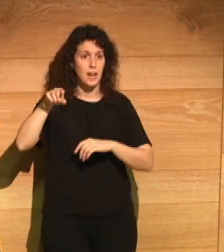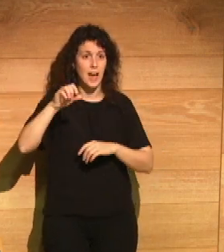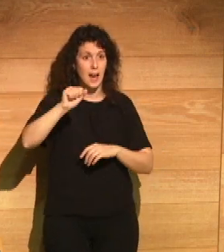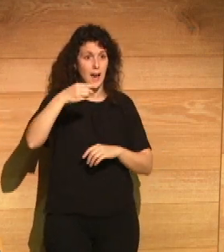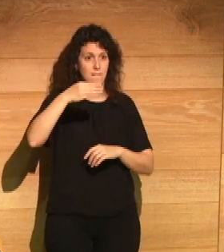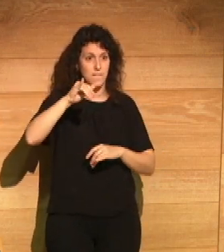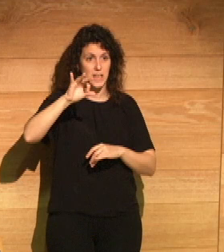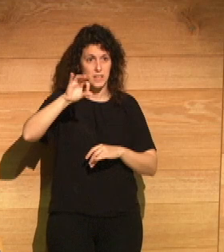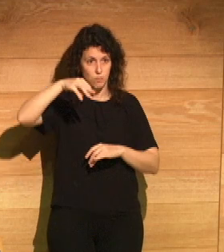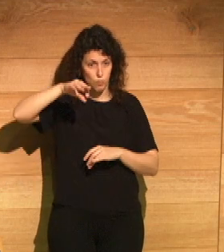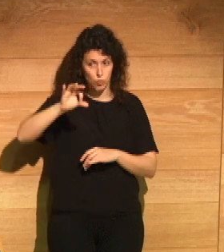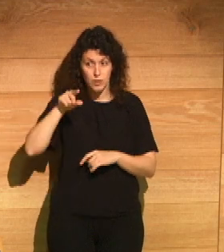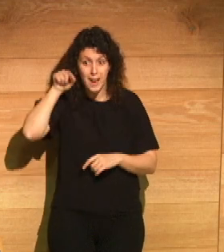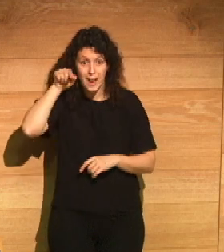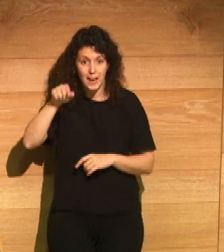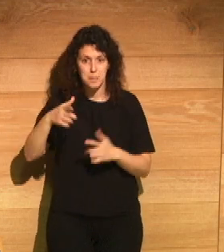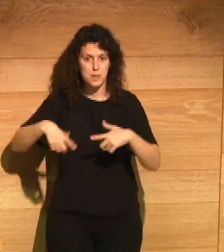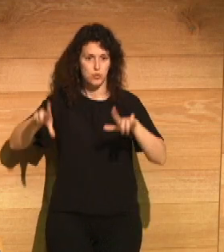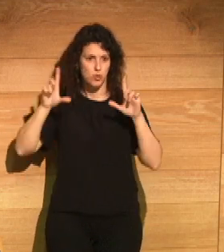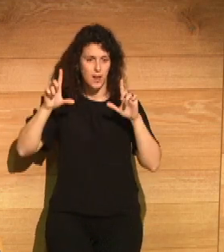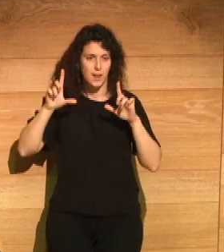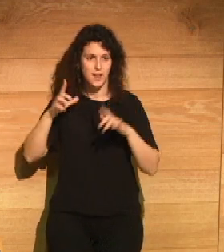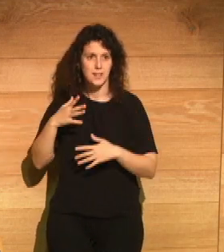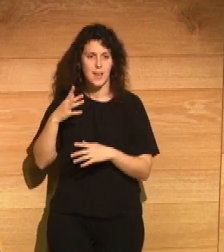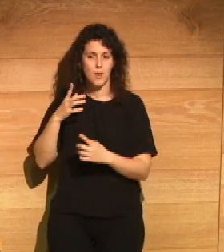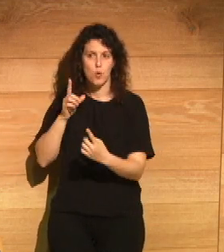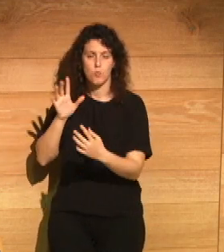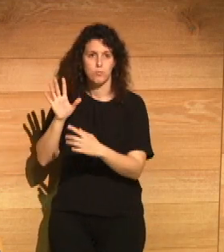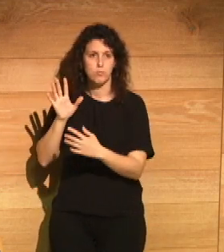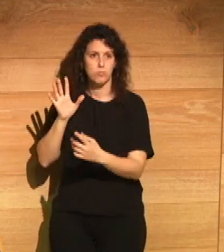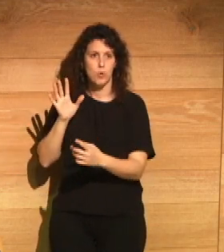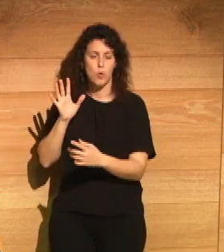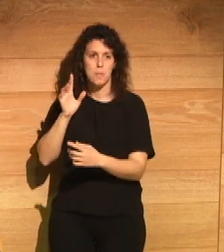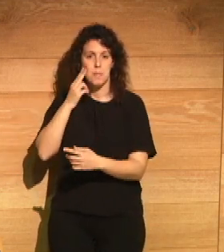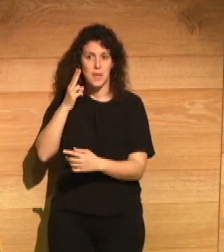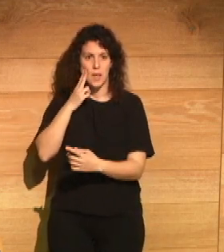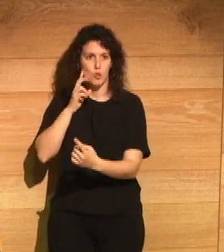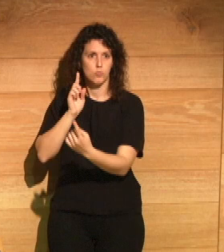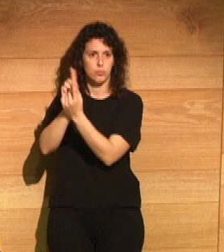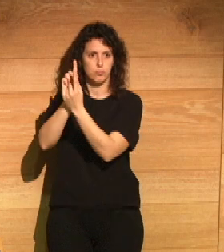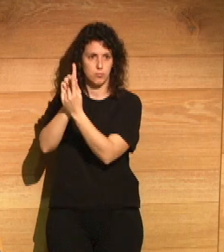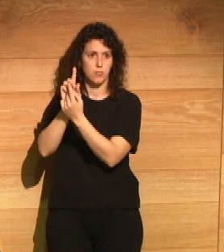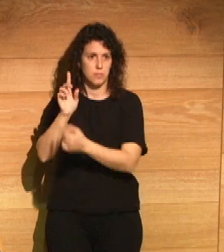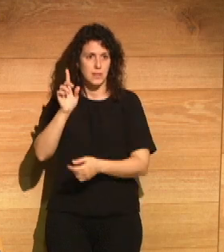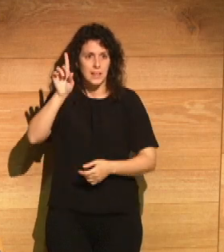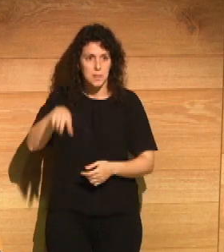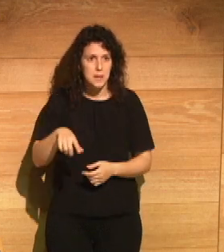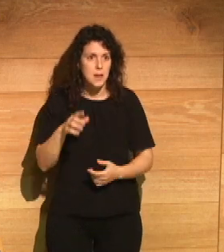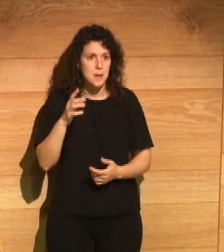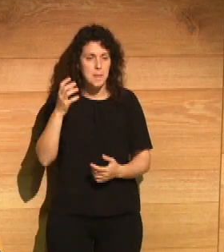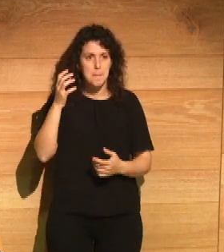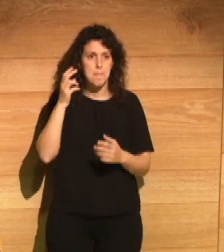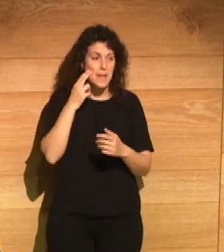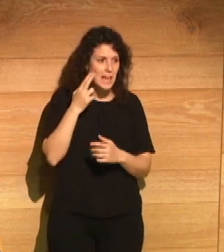los personajes ahí iban a enfrentarse también con sus peores miedos, y tendrían que enfrentar esos miedos y esos